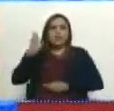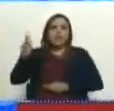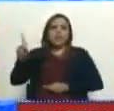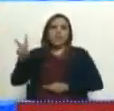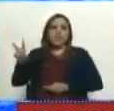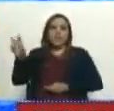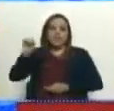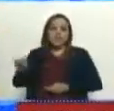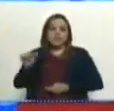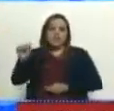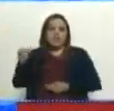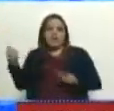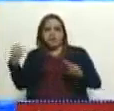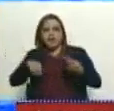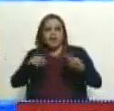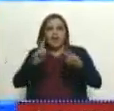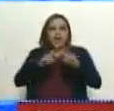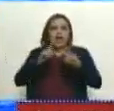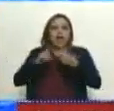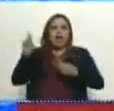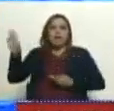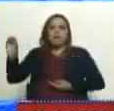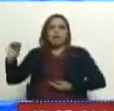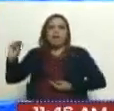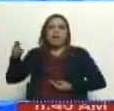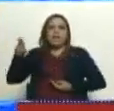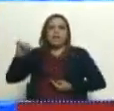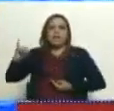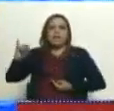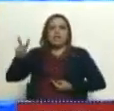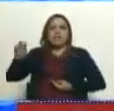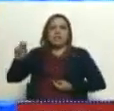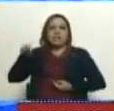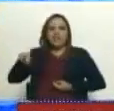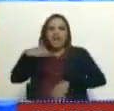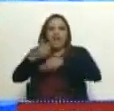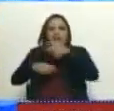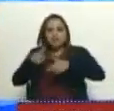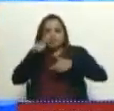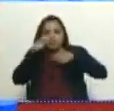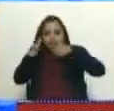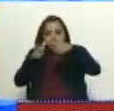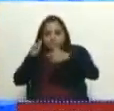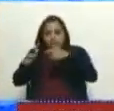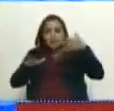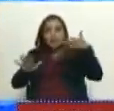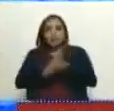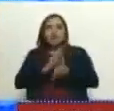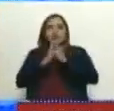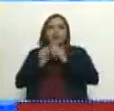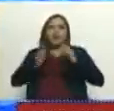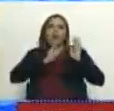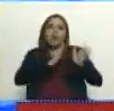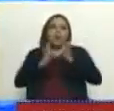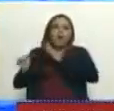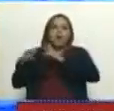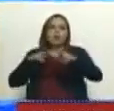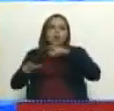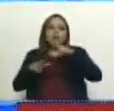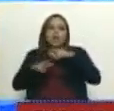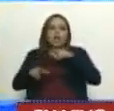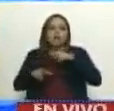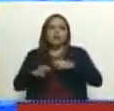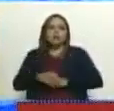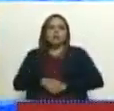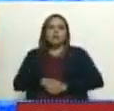hacerle seguimiento a todas las acciones programáticas que se desprenden de este vértice importante, como lo es la emisión y